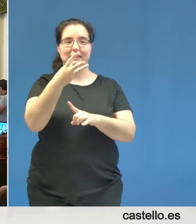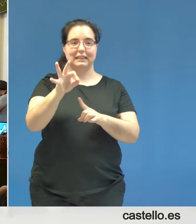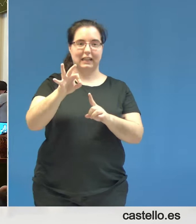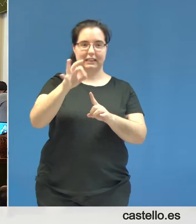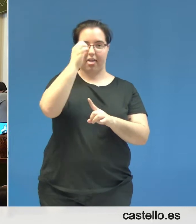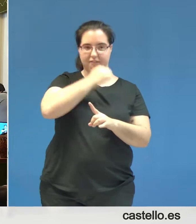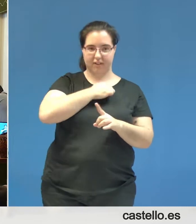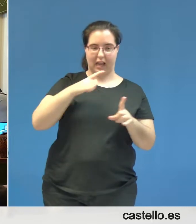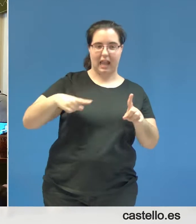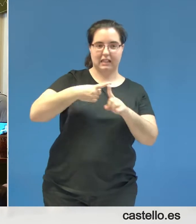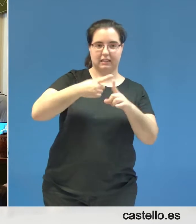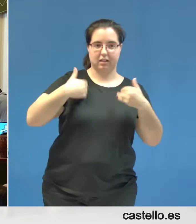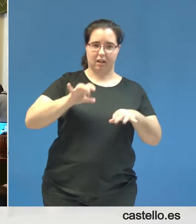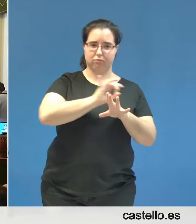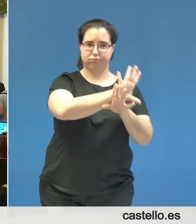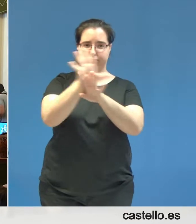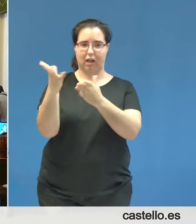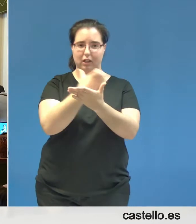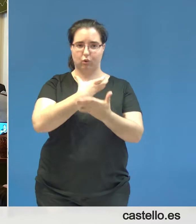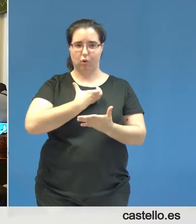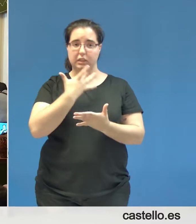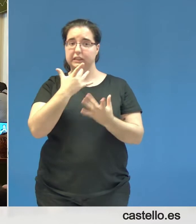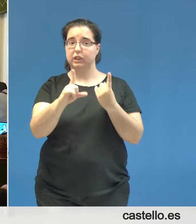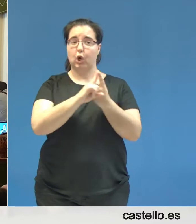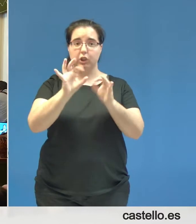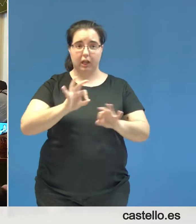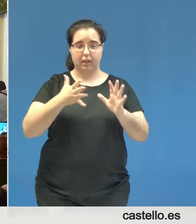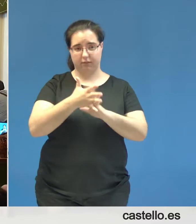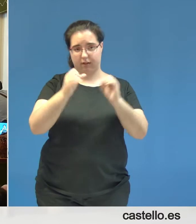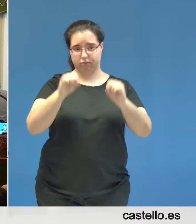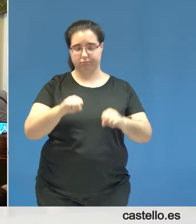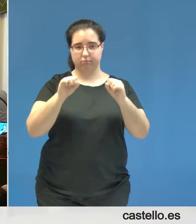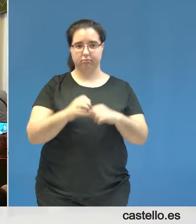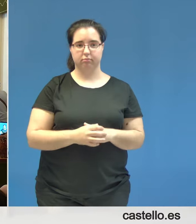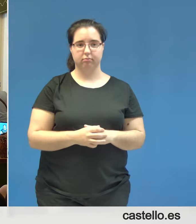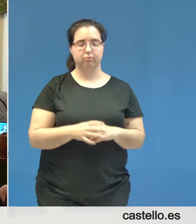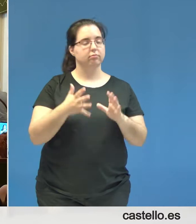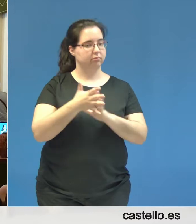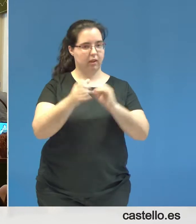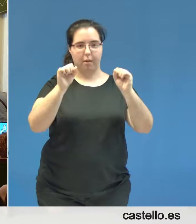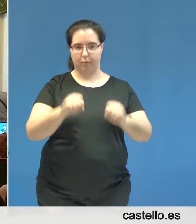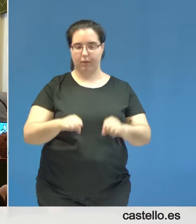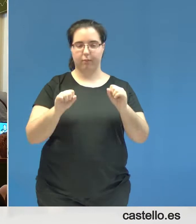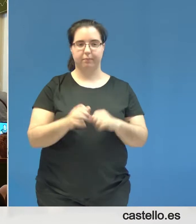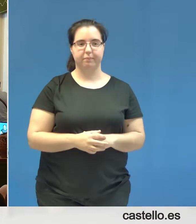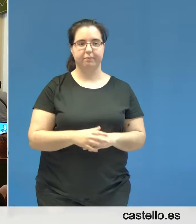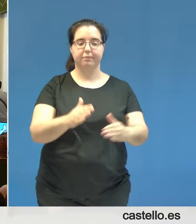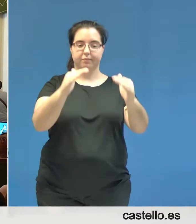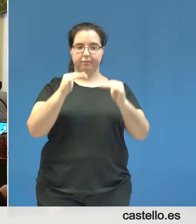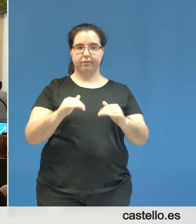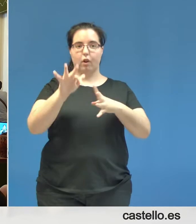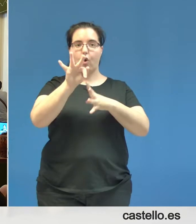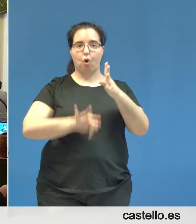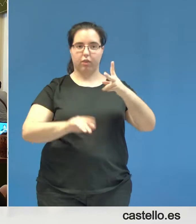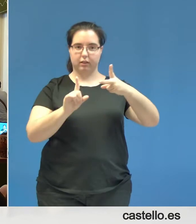remitidas a todos los concejales y, si no hay ninguna objeción, se podían dar por aprobadas. ¿Vale? Pues quedan aprobadas. Siguiente punto del orden del día también de